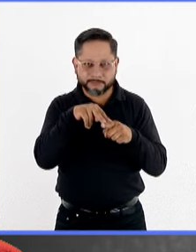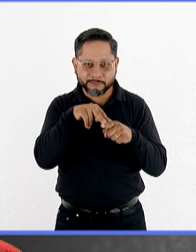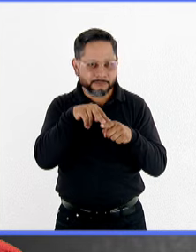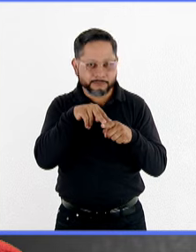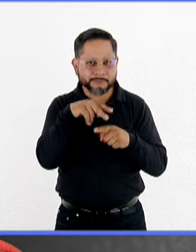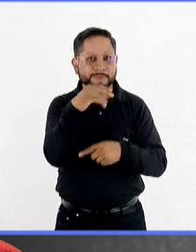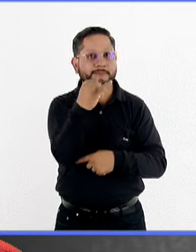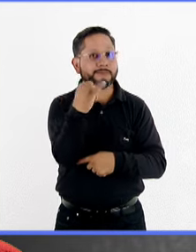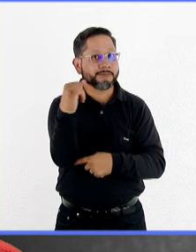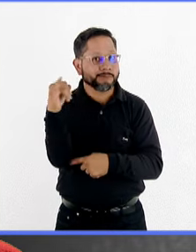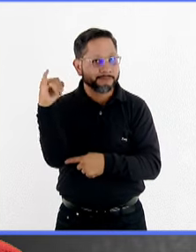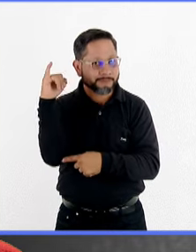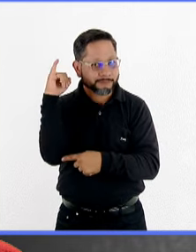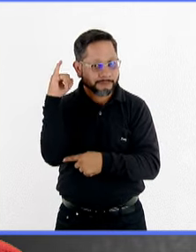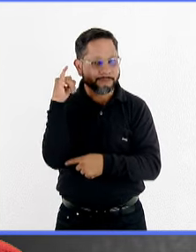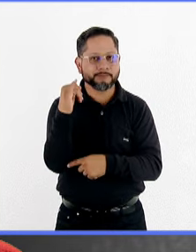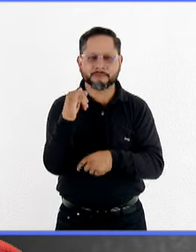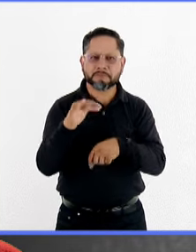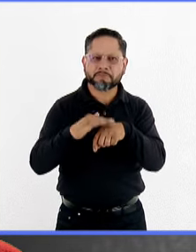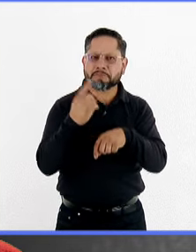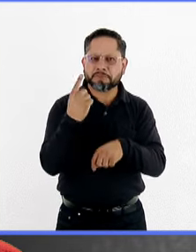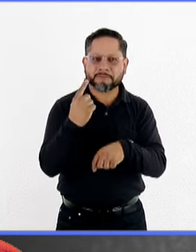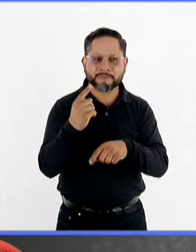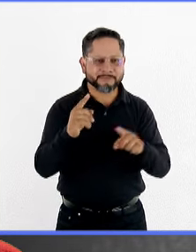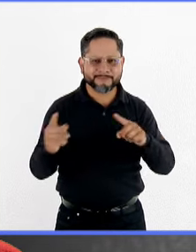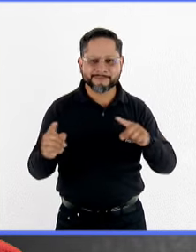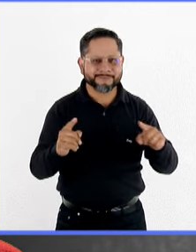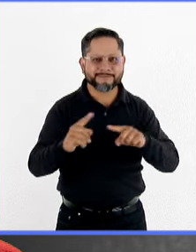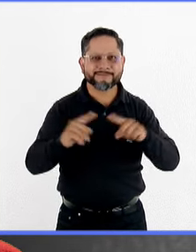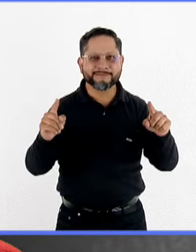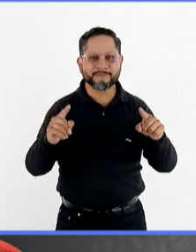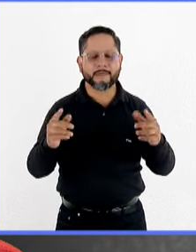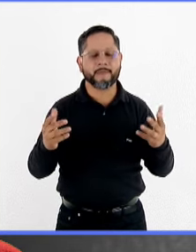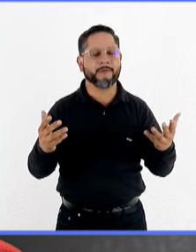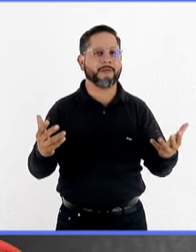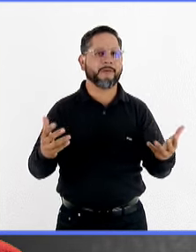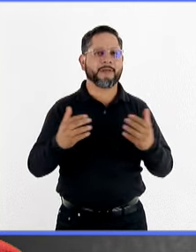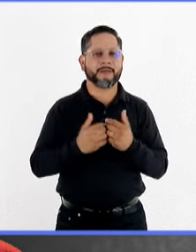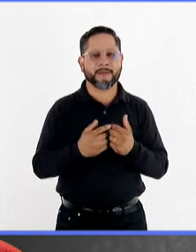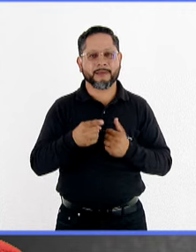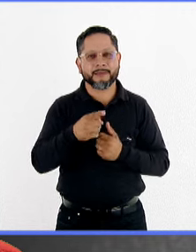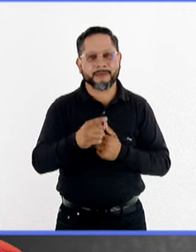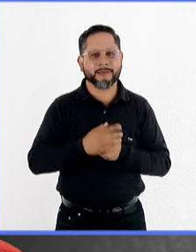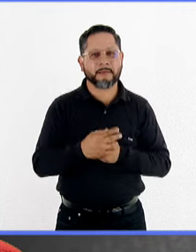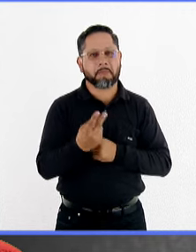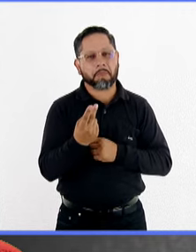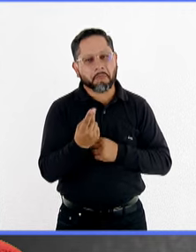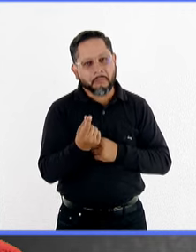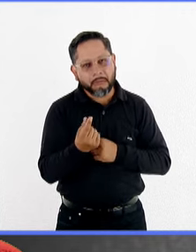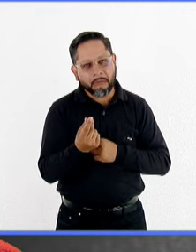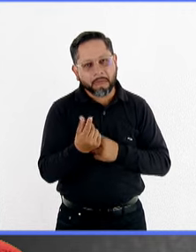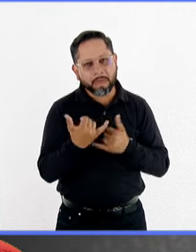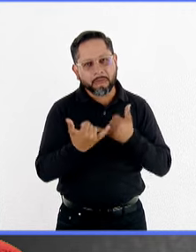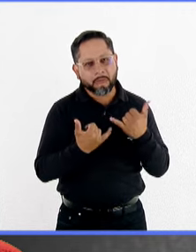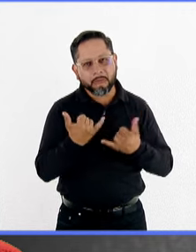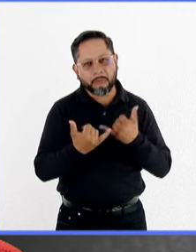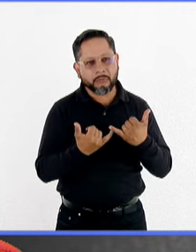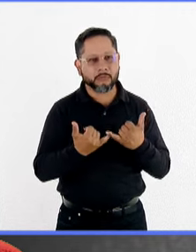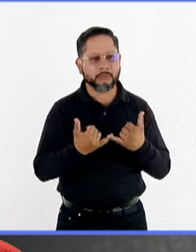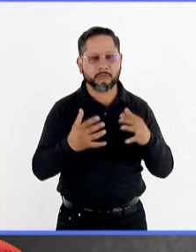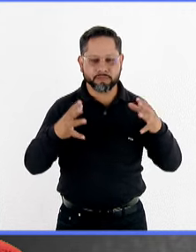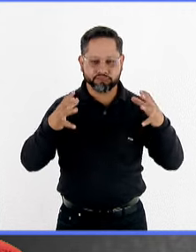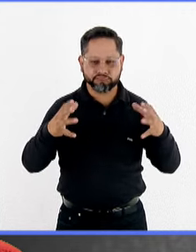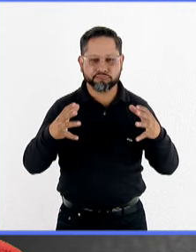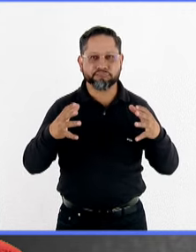botánico. No somos un parque, por lo tanto, entonces no lleven a la mascota, no lleven